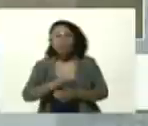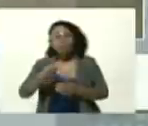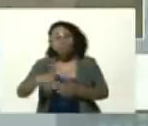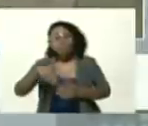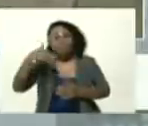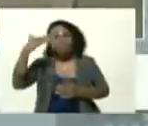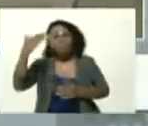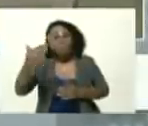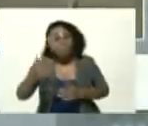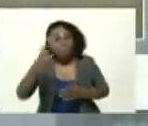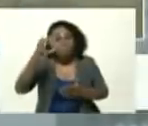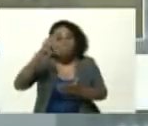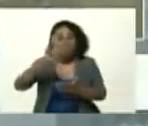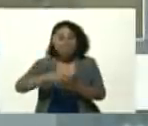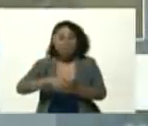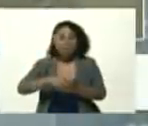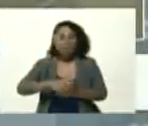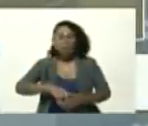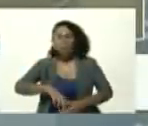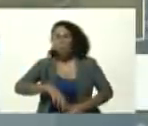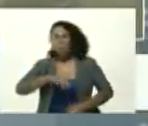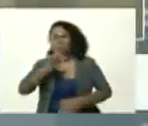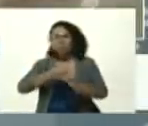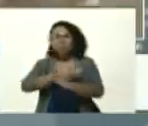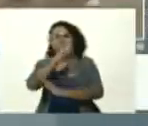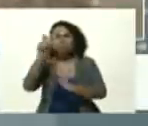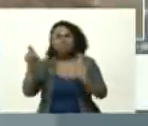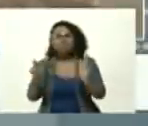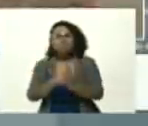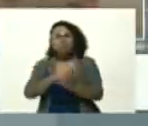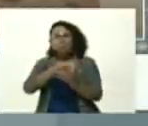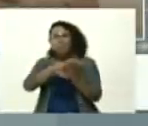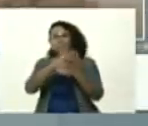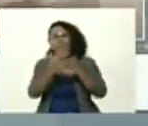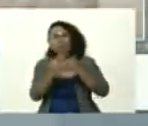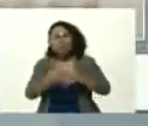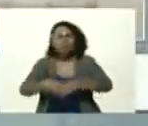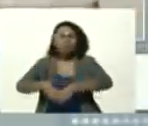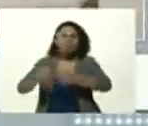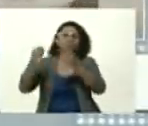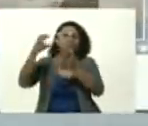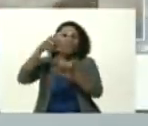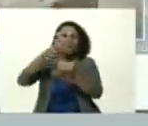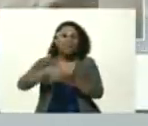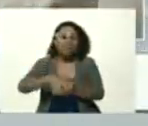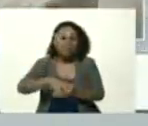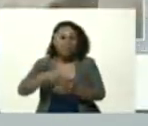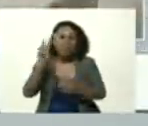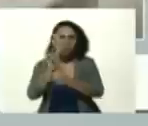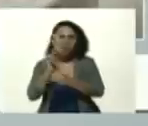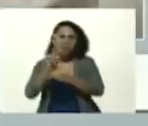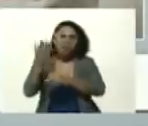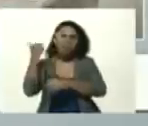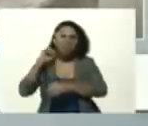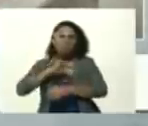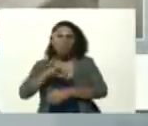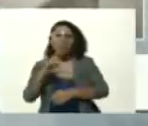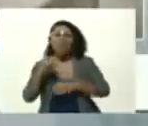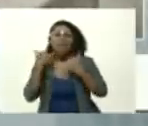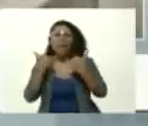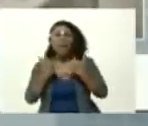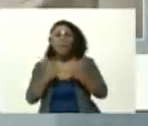Con un Estado totalmente destruido. Allí, antes Estado Vargas, ahora Estado La Guaira, decretado